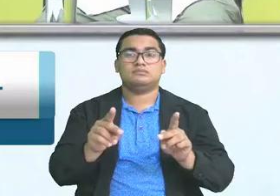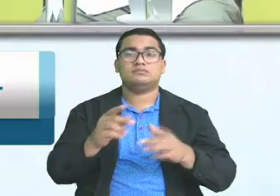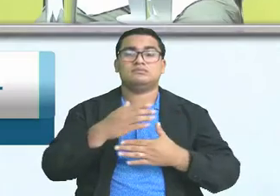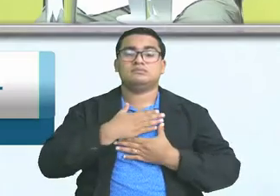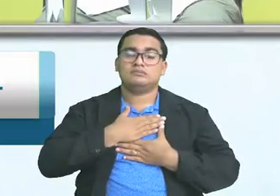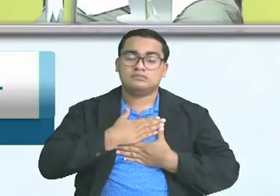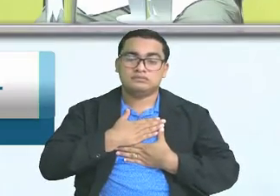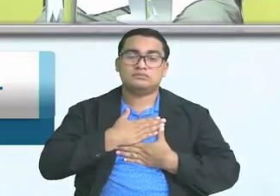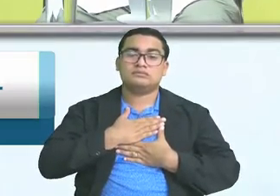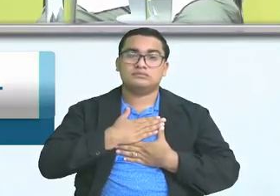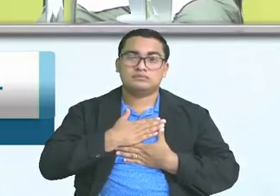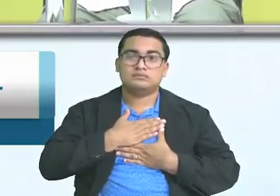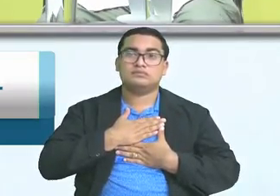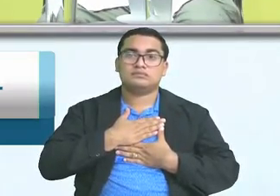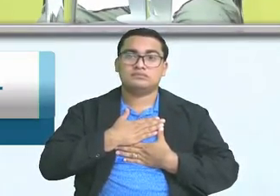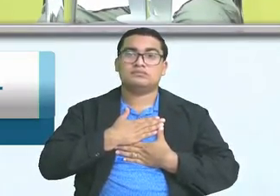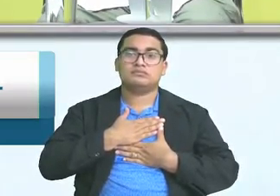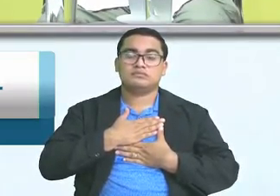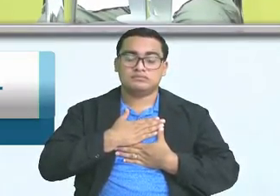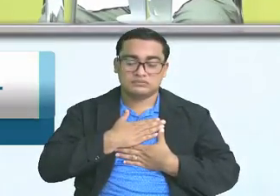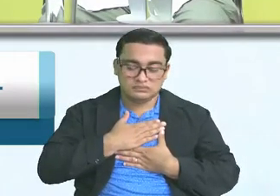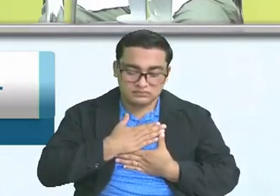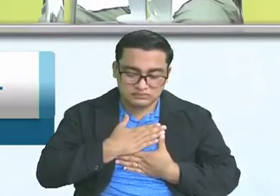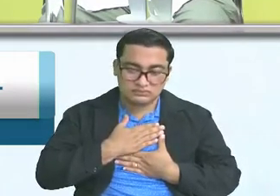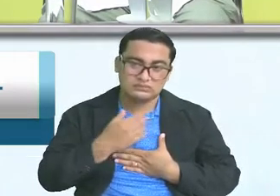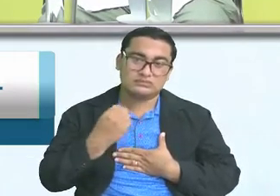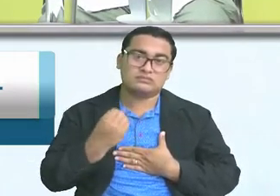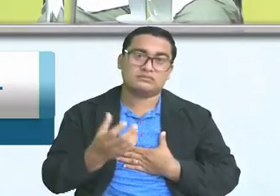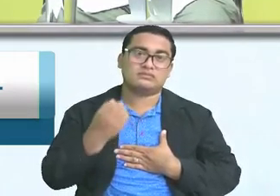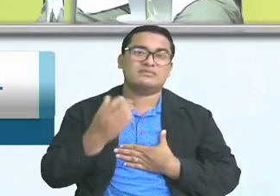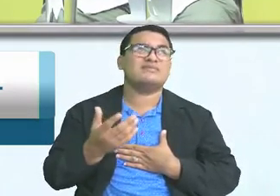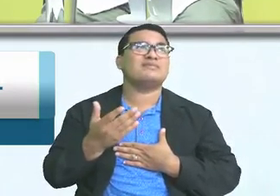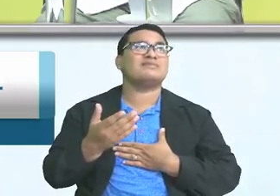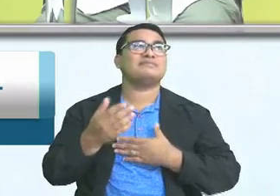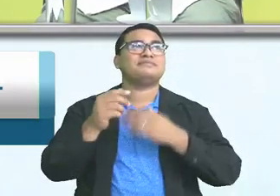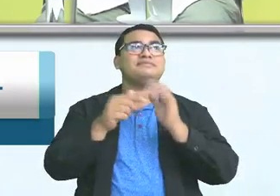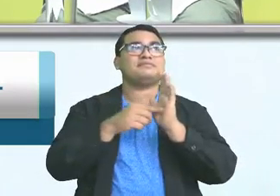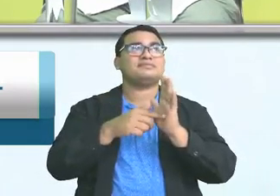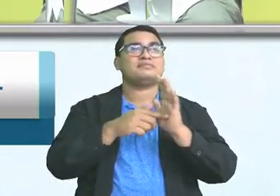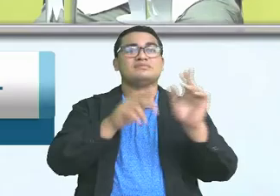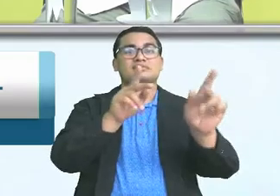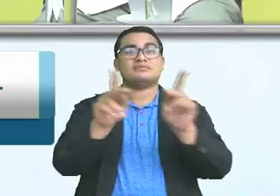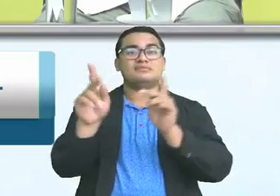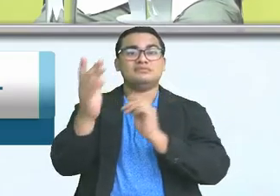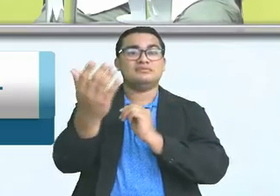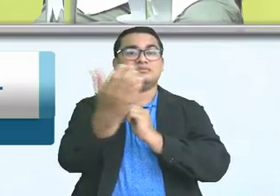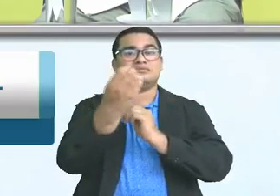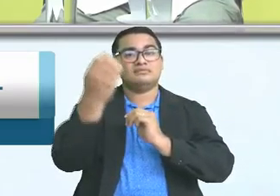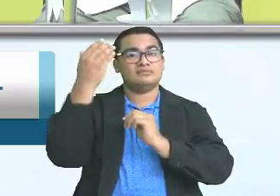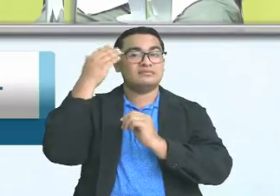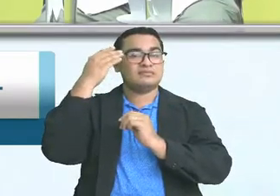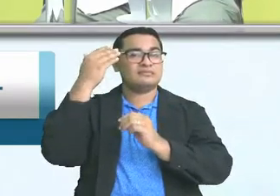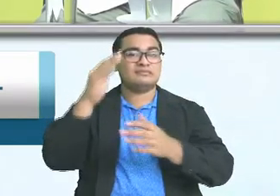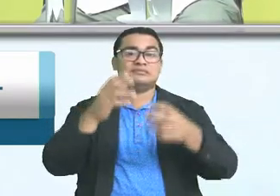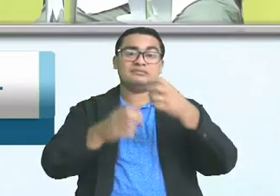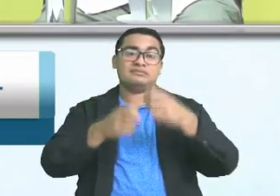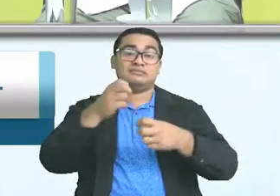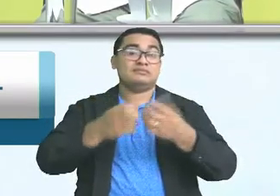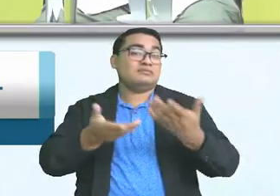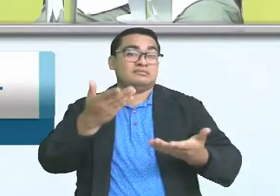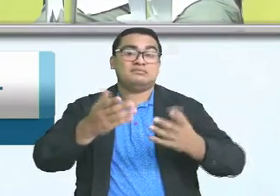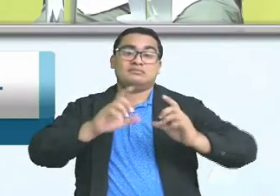tiene un dolor, hace esto porque tiene un dolor en el pecho, todo el mundo sabe que probablemente se está infartando el corazón,